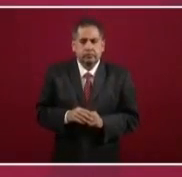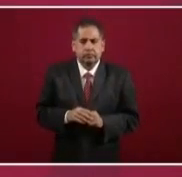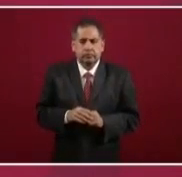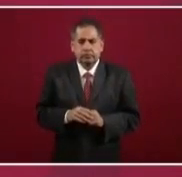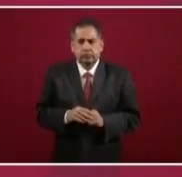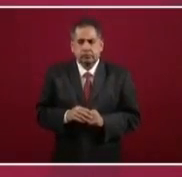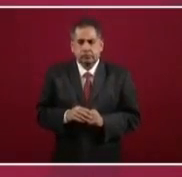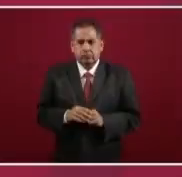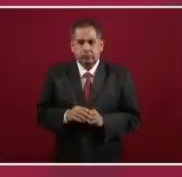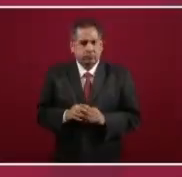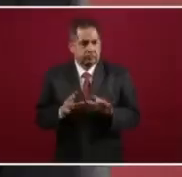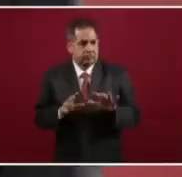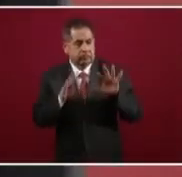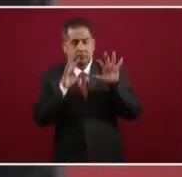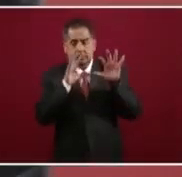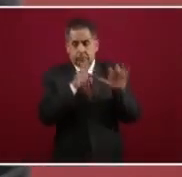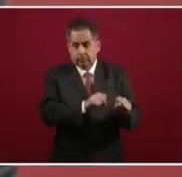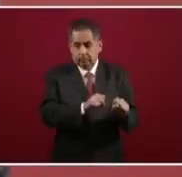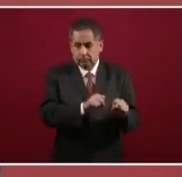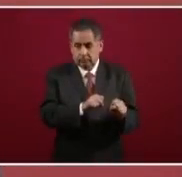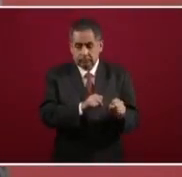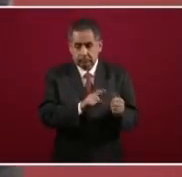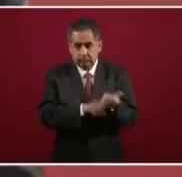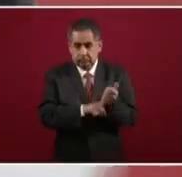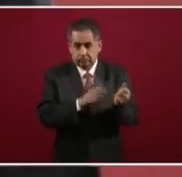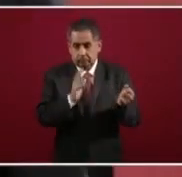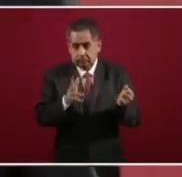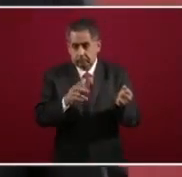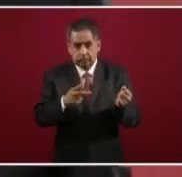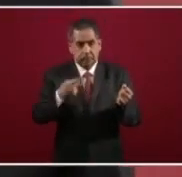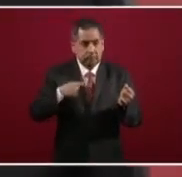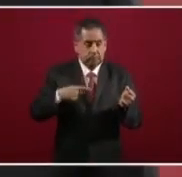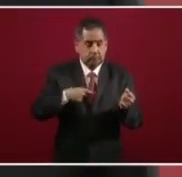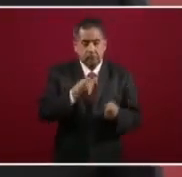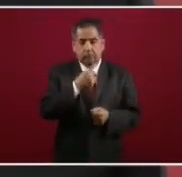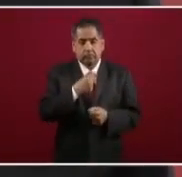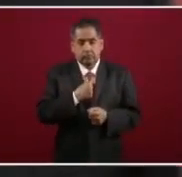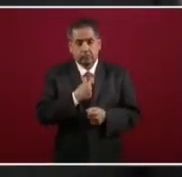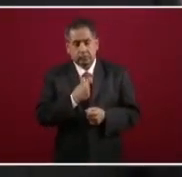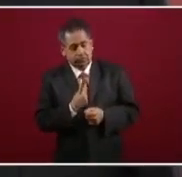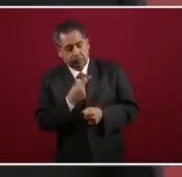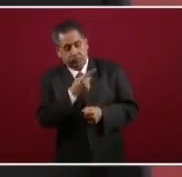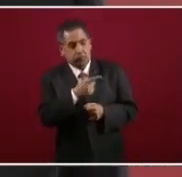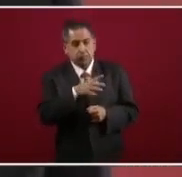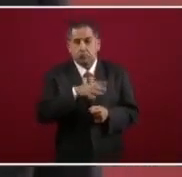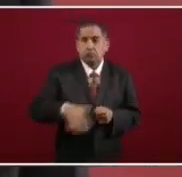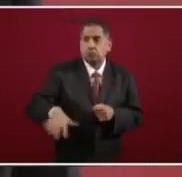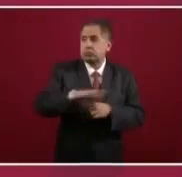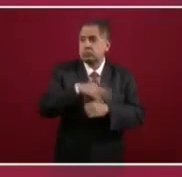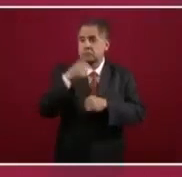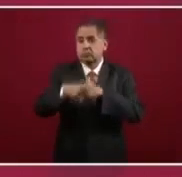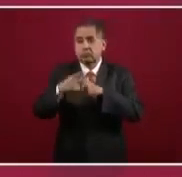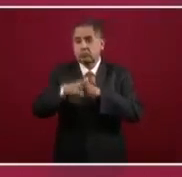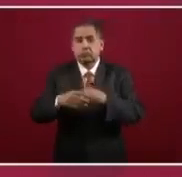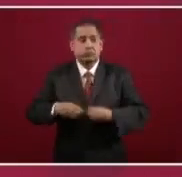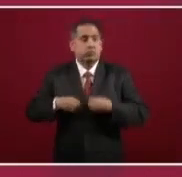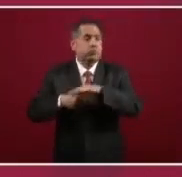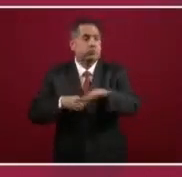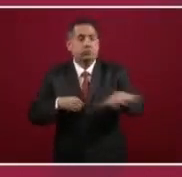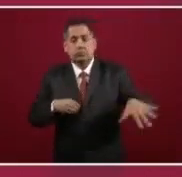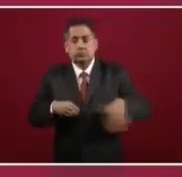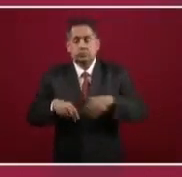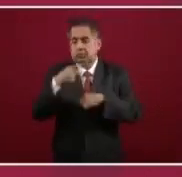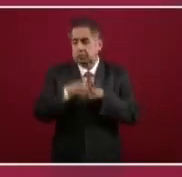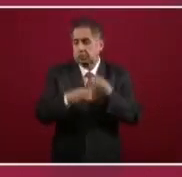no por la captura de un presunto delincuente se va a poner en riesgo la vida